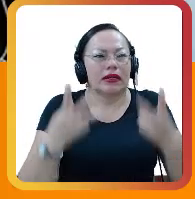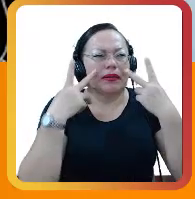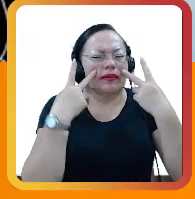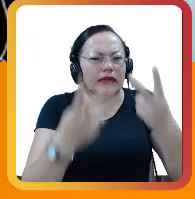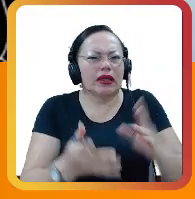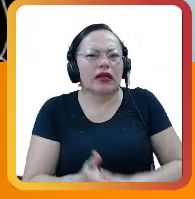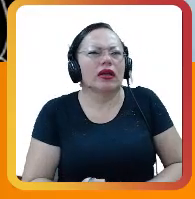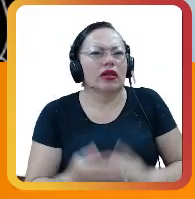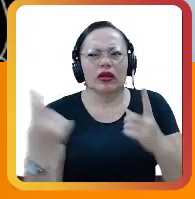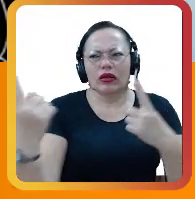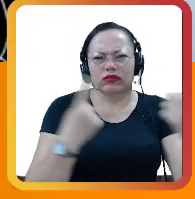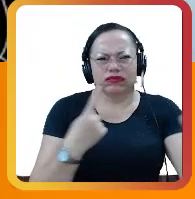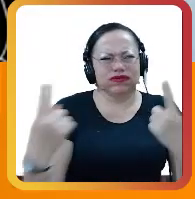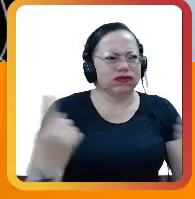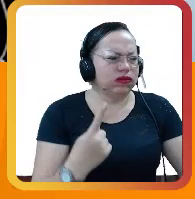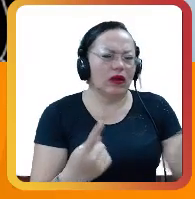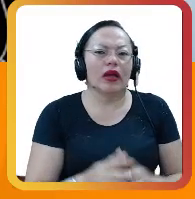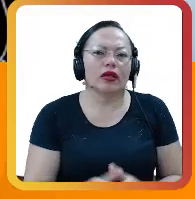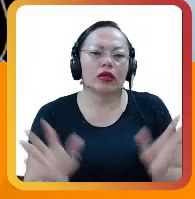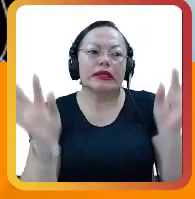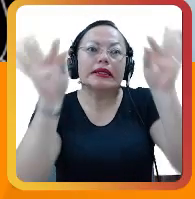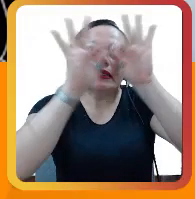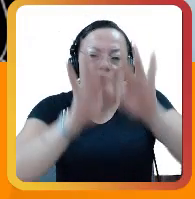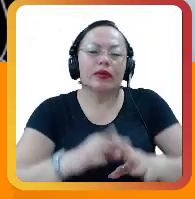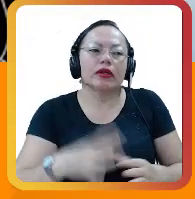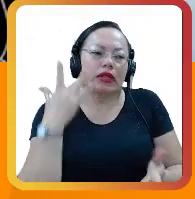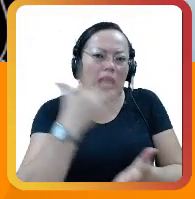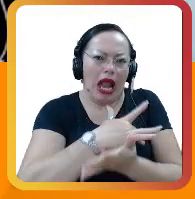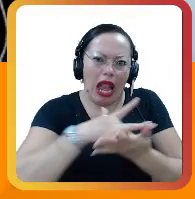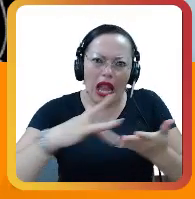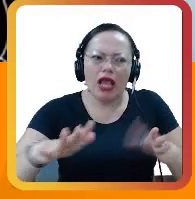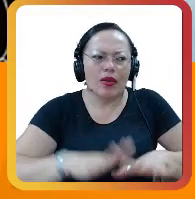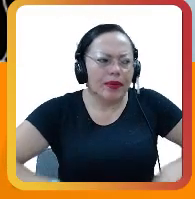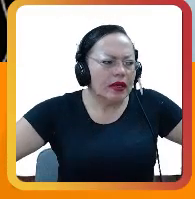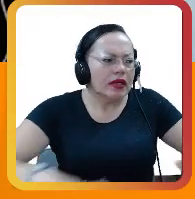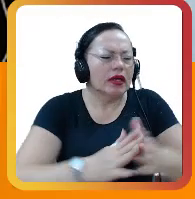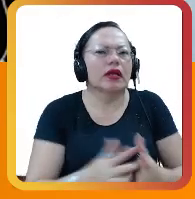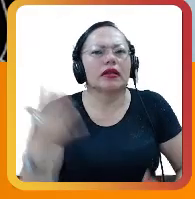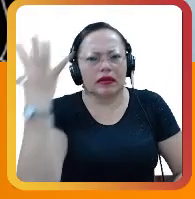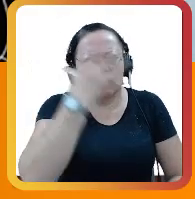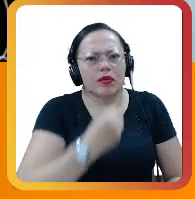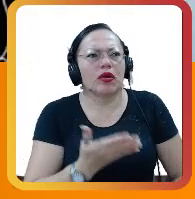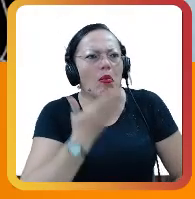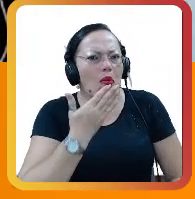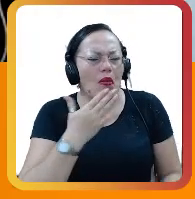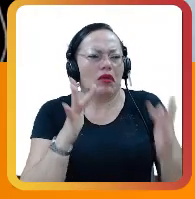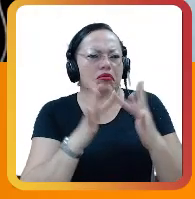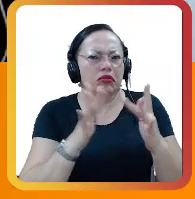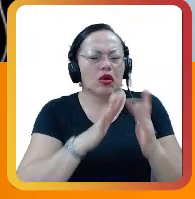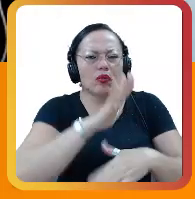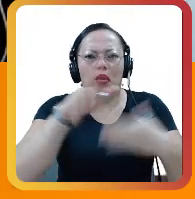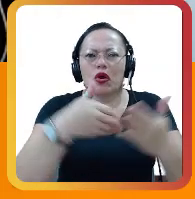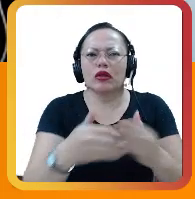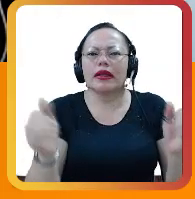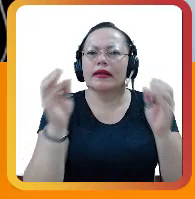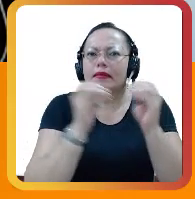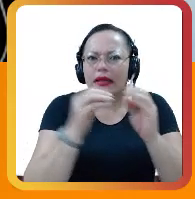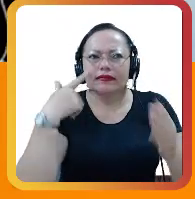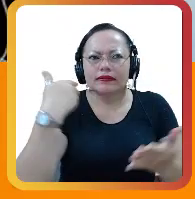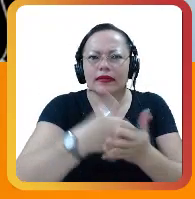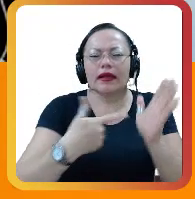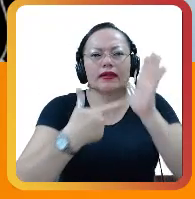casi nadie por aquí, es mejor mantener un ambiente limpio, adecuado, acorde a lo que